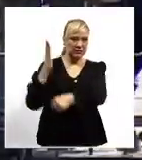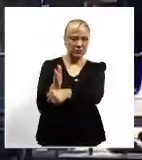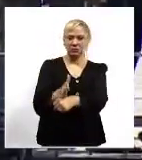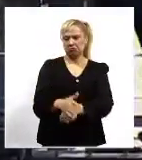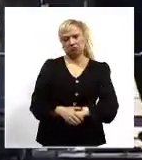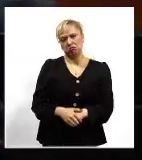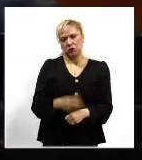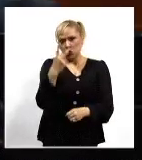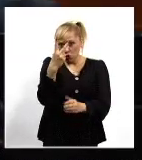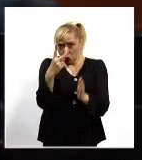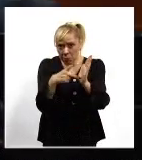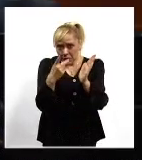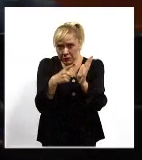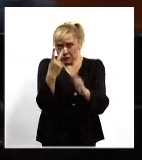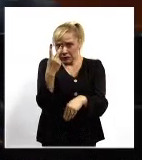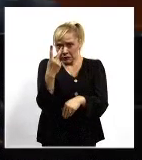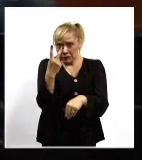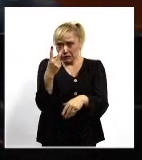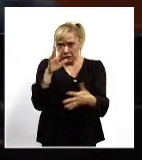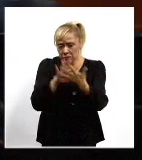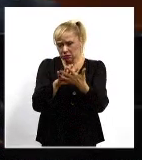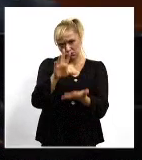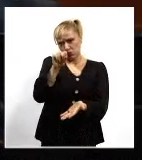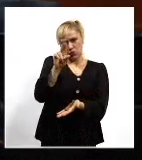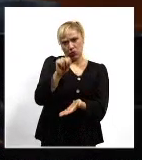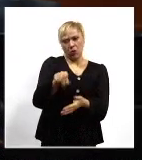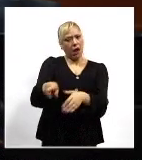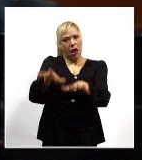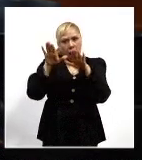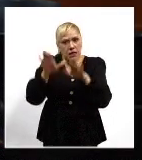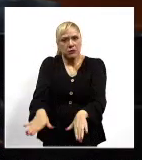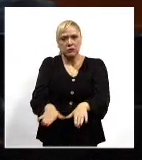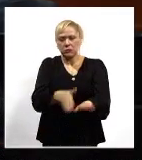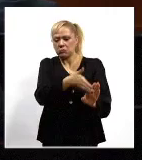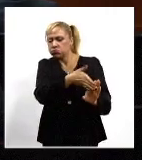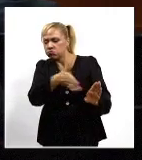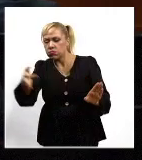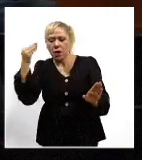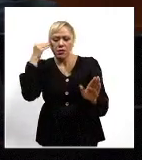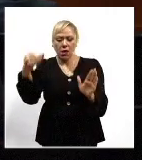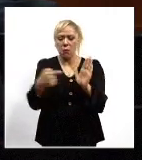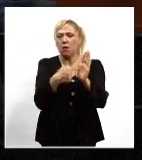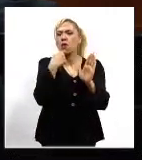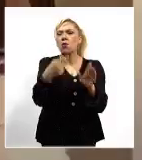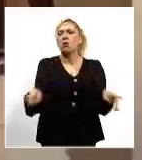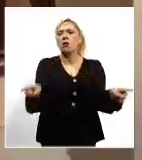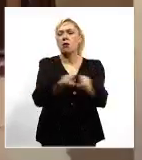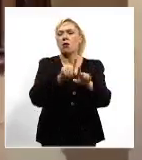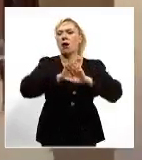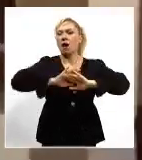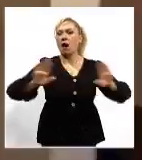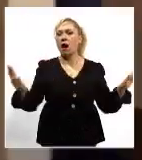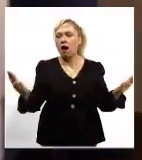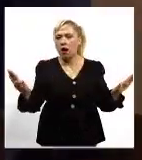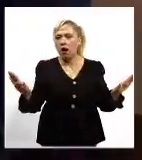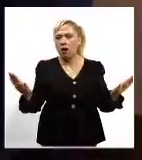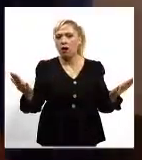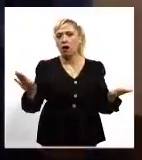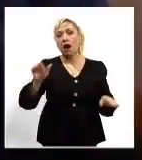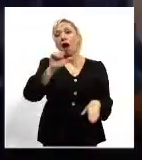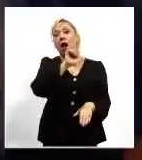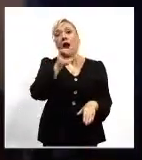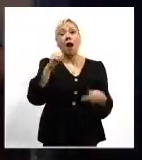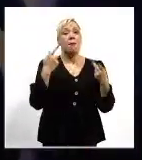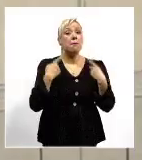los mismos hechos. Finalmente, la sala estimó que la libertad anticipada no se trata de una pena, sino de un beneficio de la